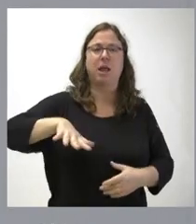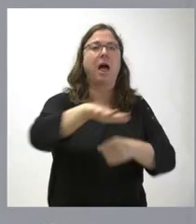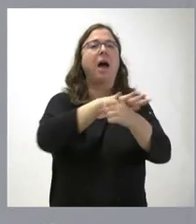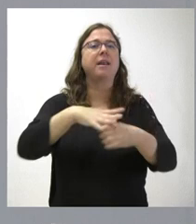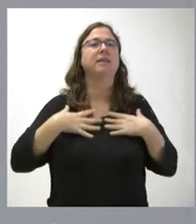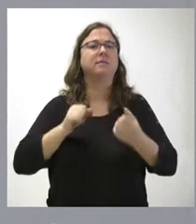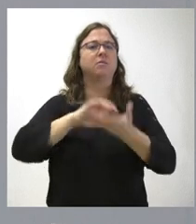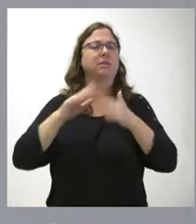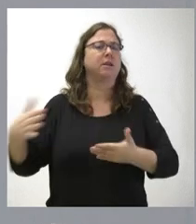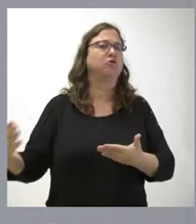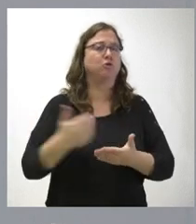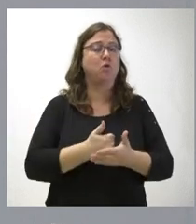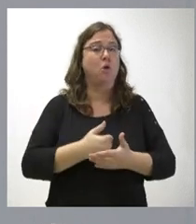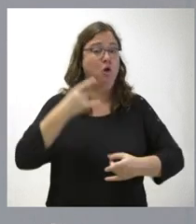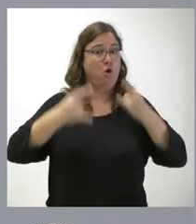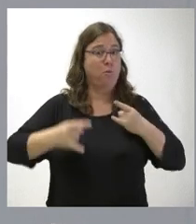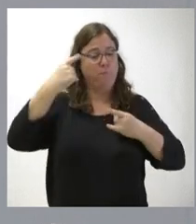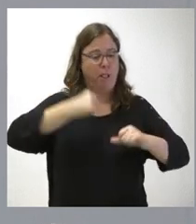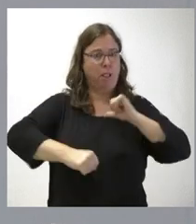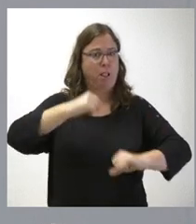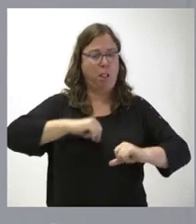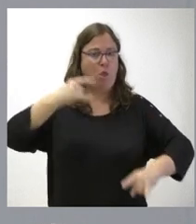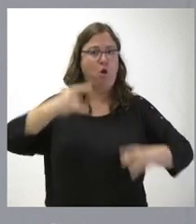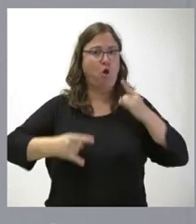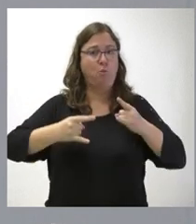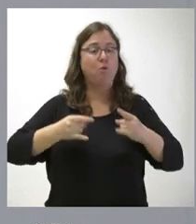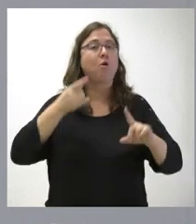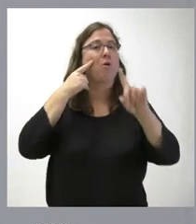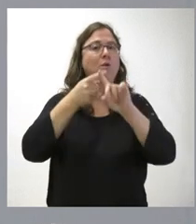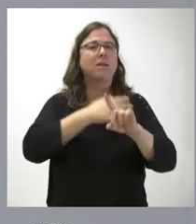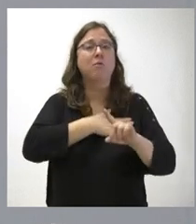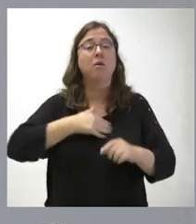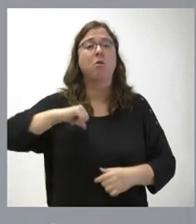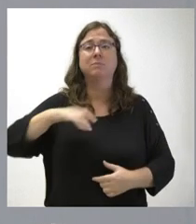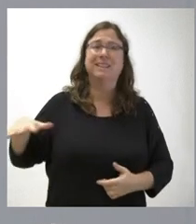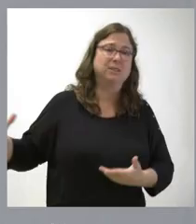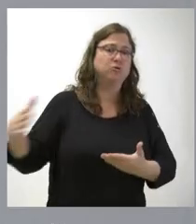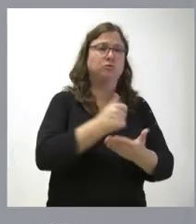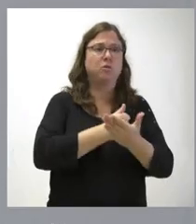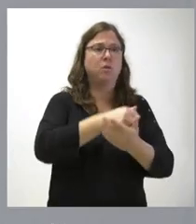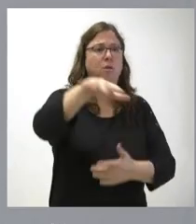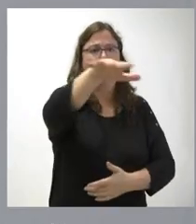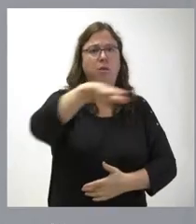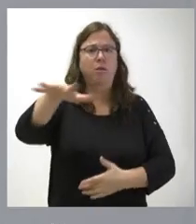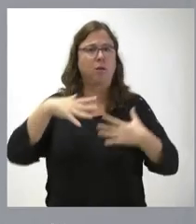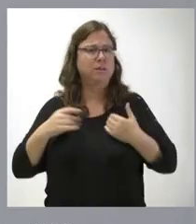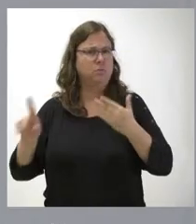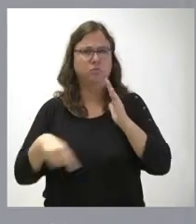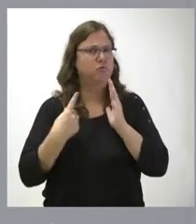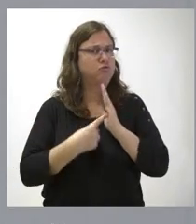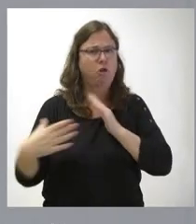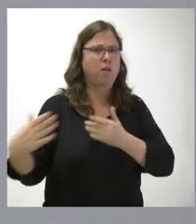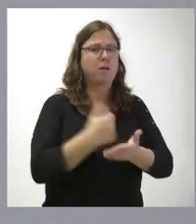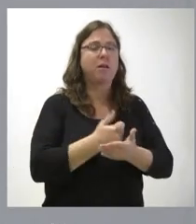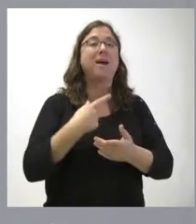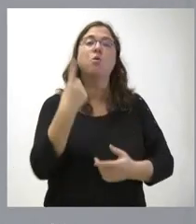objetivo que tenemos es que todos los hospitales en las distintas áreas de salud de Castilla y león tengan un